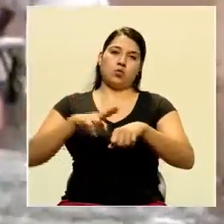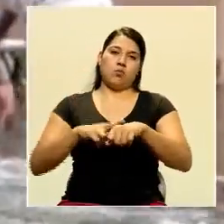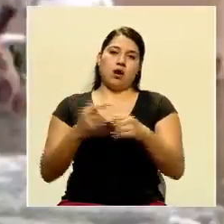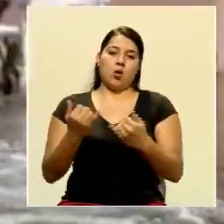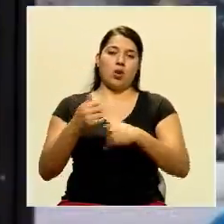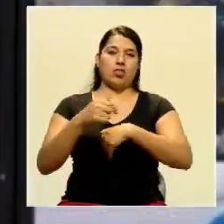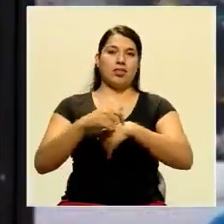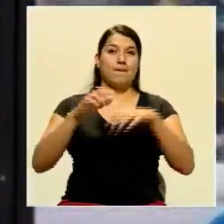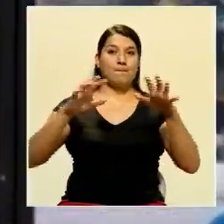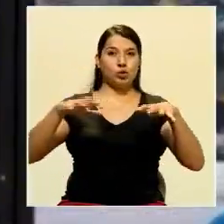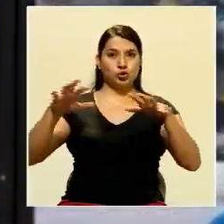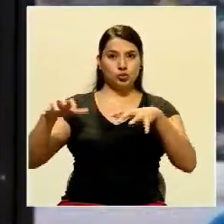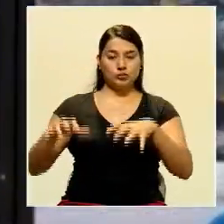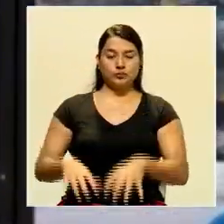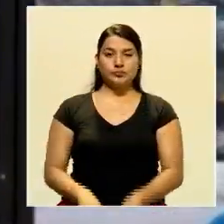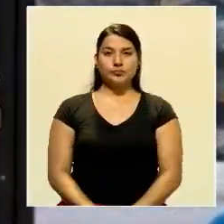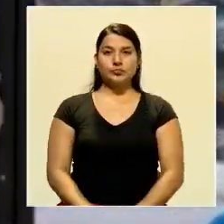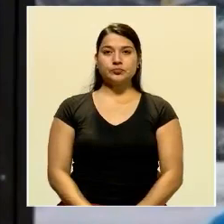época lluviosa.